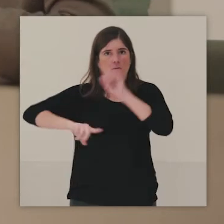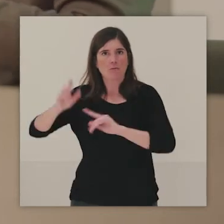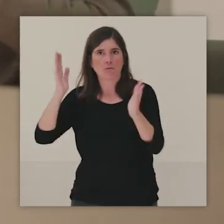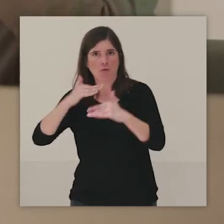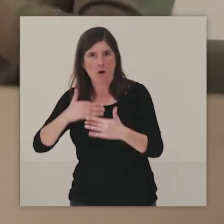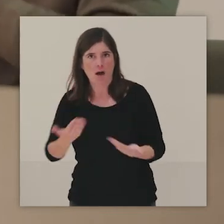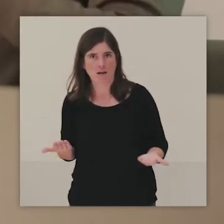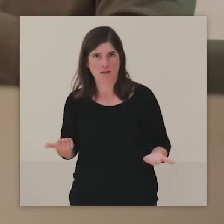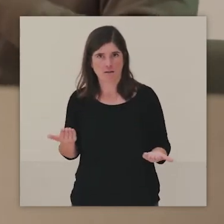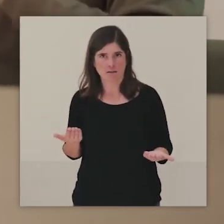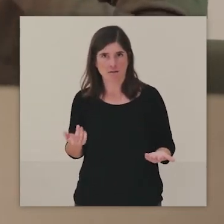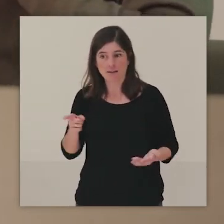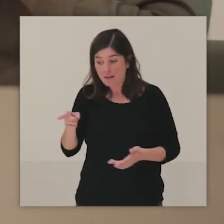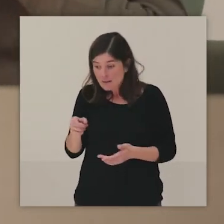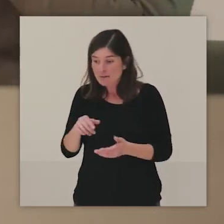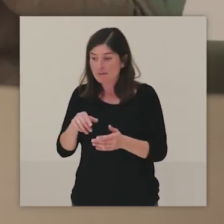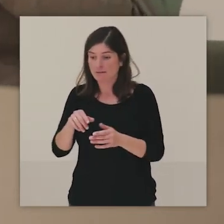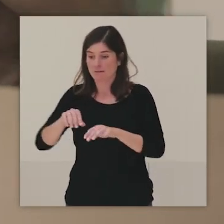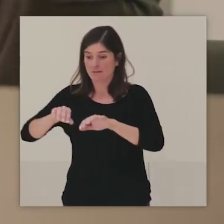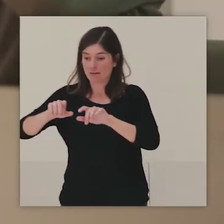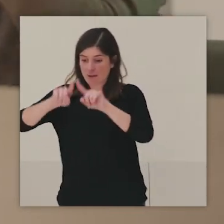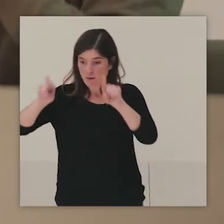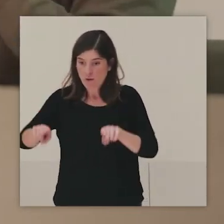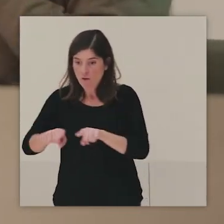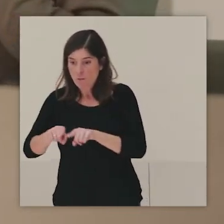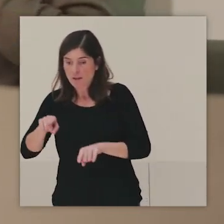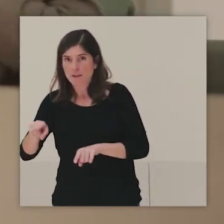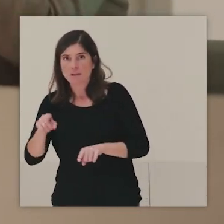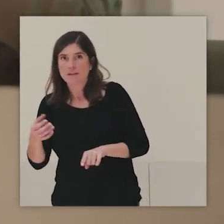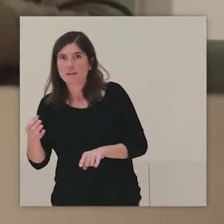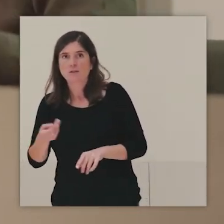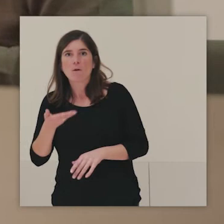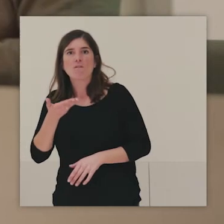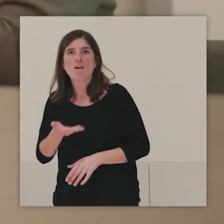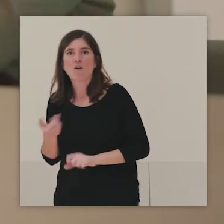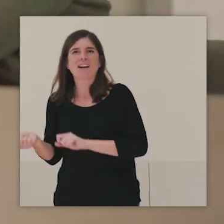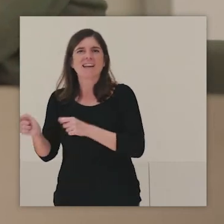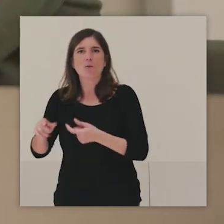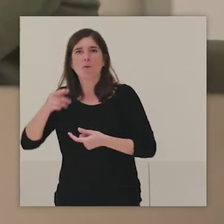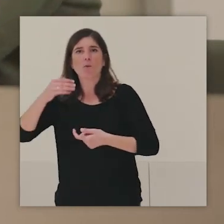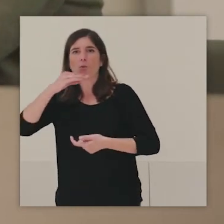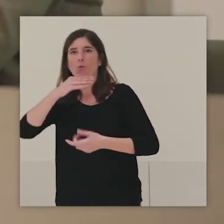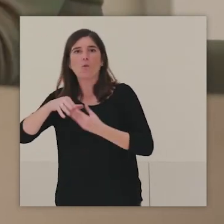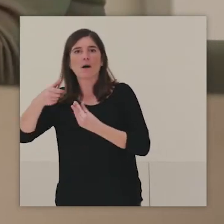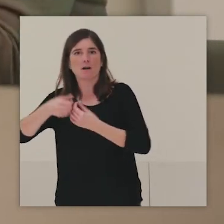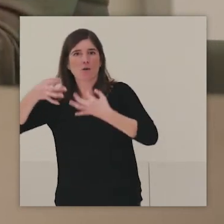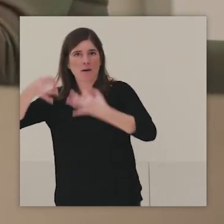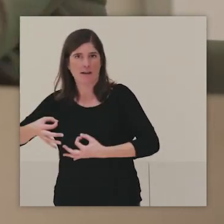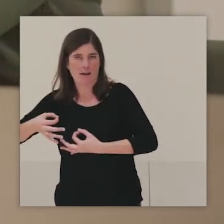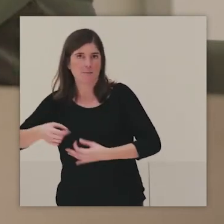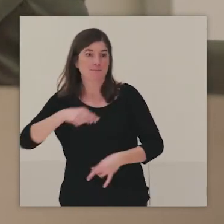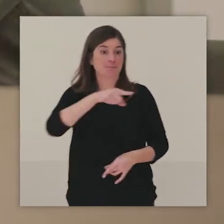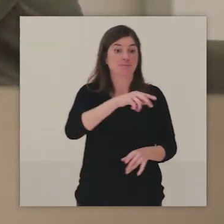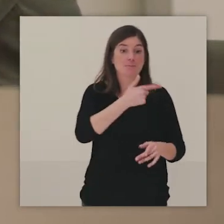especialista y que tenga un valor equivalente al original. La lectura fácil no pretende esa equivalencia, sino que es una herramienta complementaria para dar acceso a algo